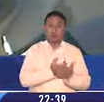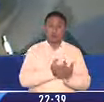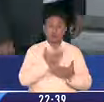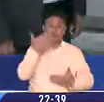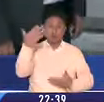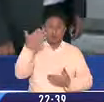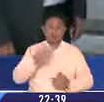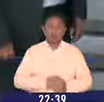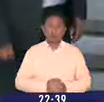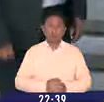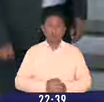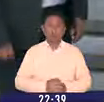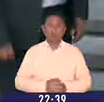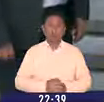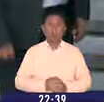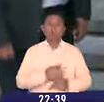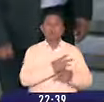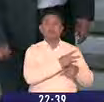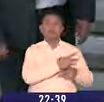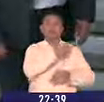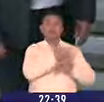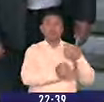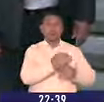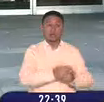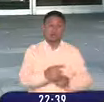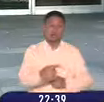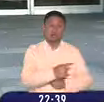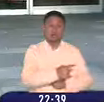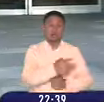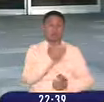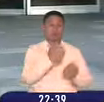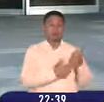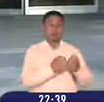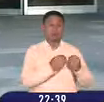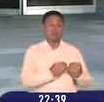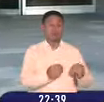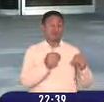políticos. Judicatura que cada día se le complicaría el camino, informó.